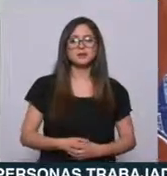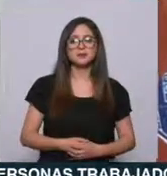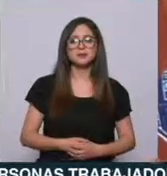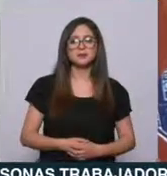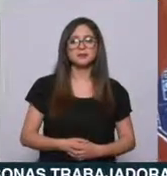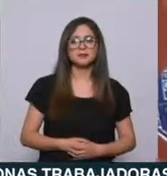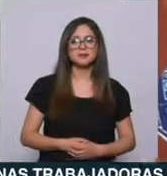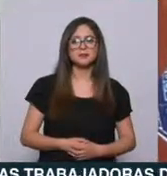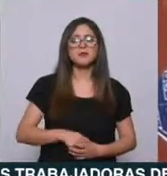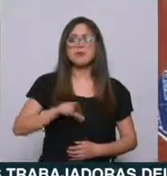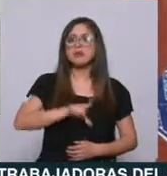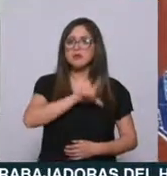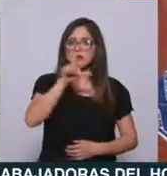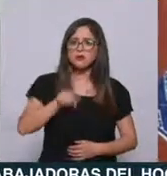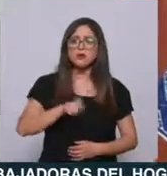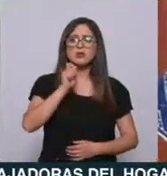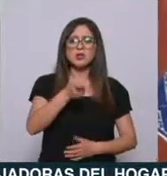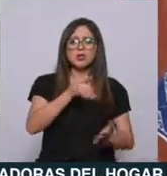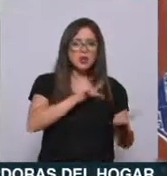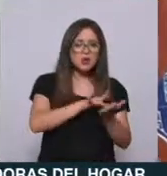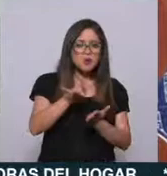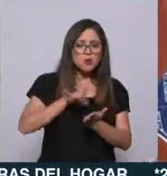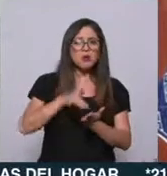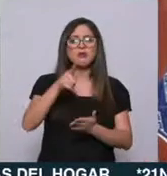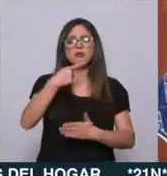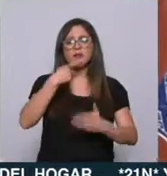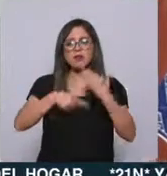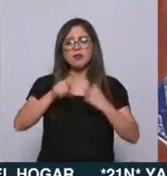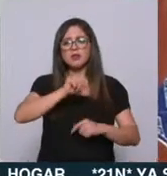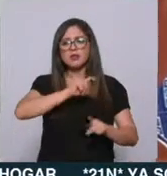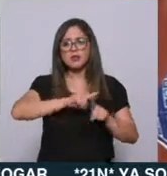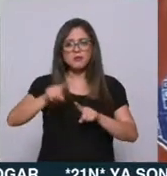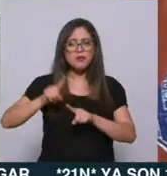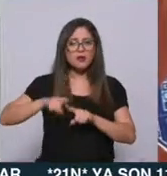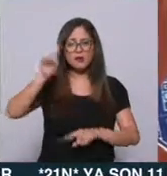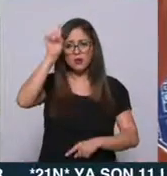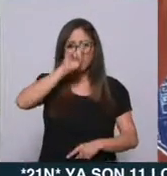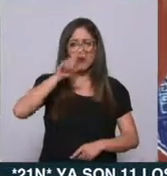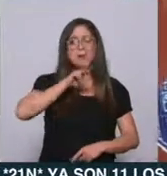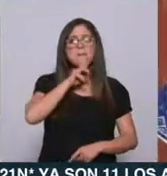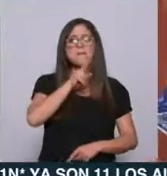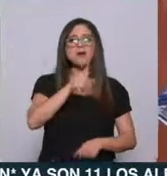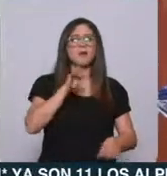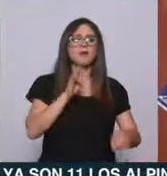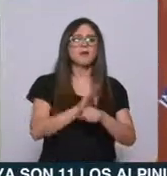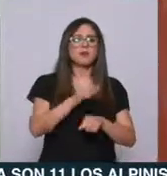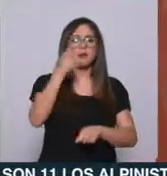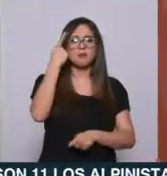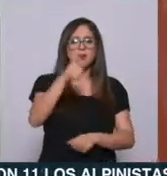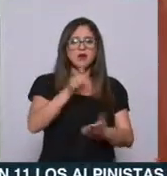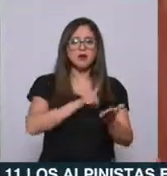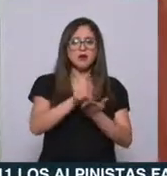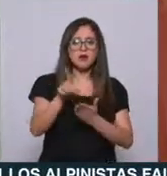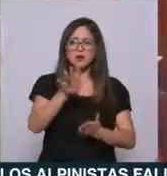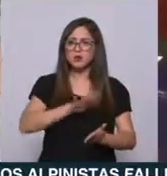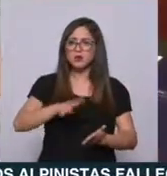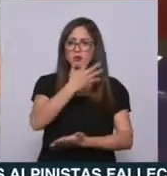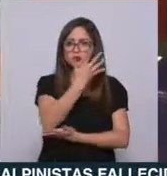Vamos a apoyarnos también en la emisión de dictámenes y opiniones técnicas para la mejor defensa de los derechos ambientales y